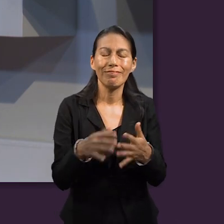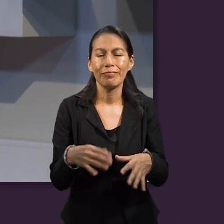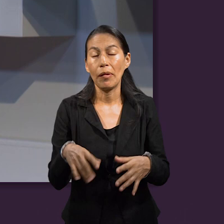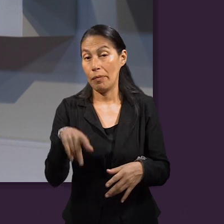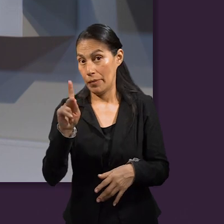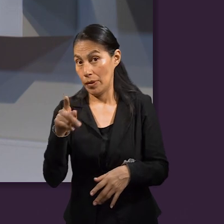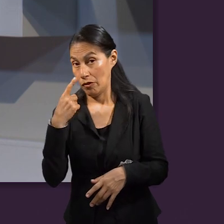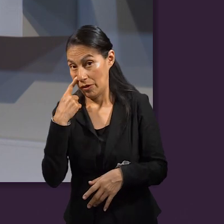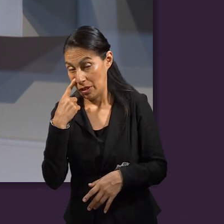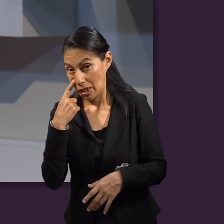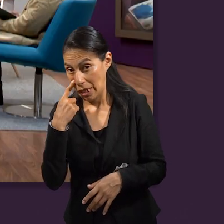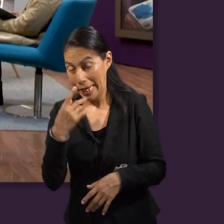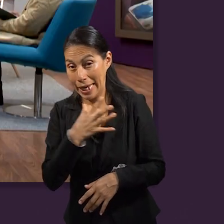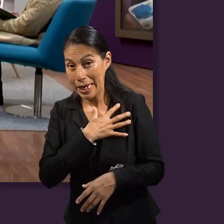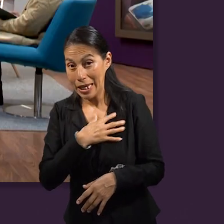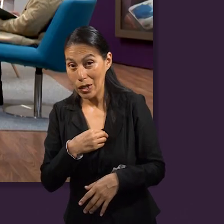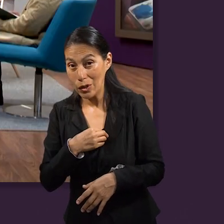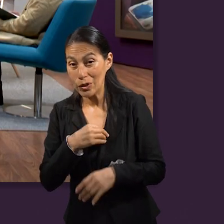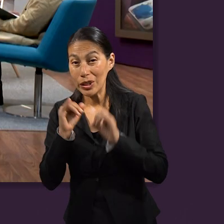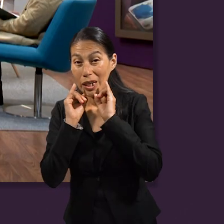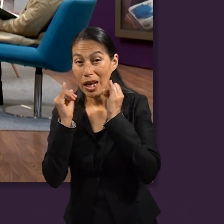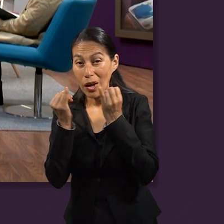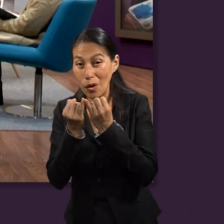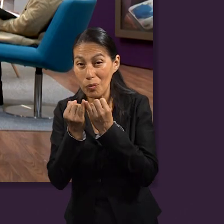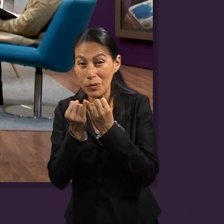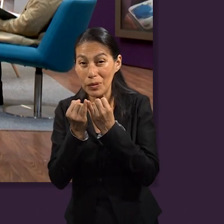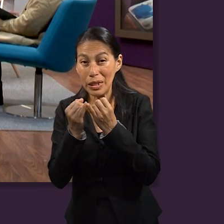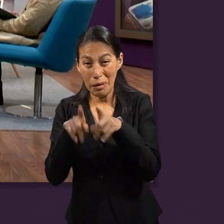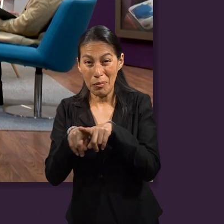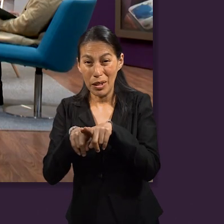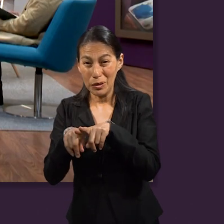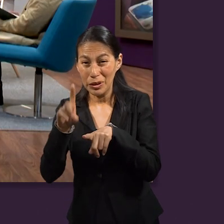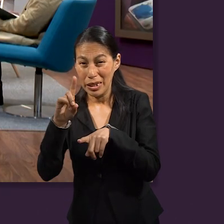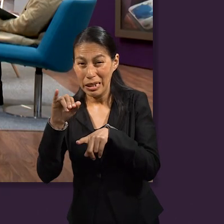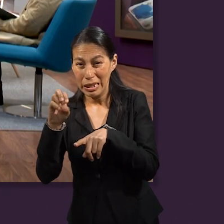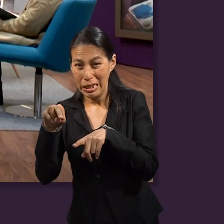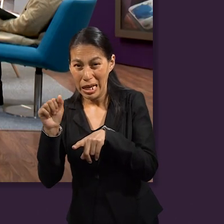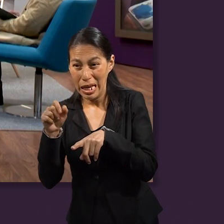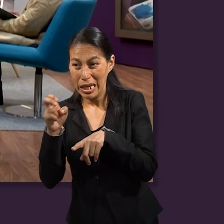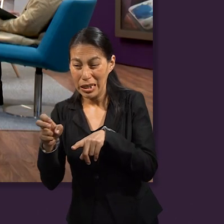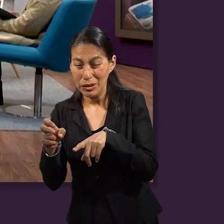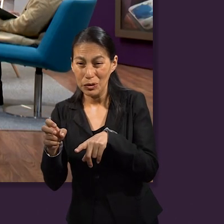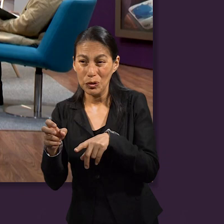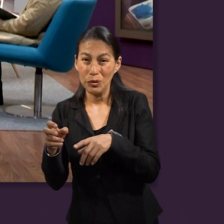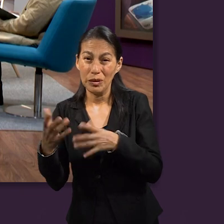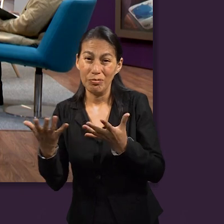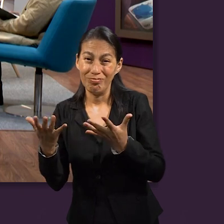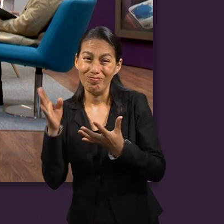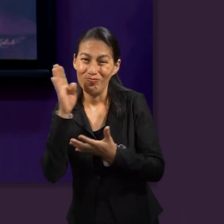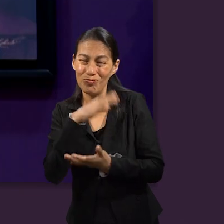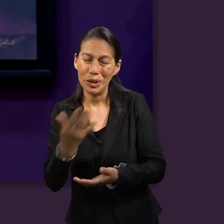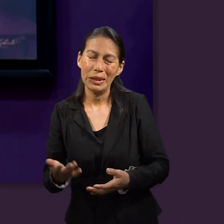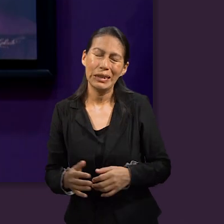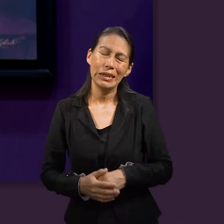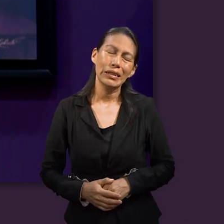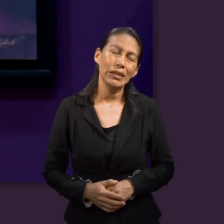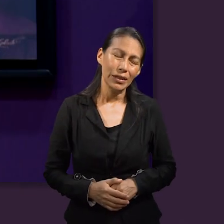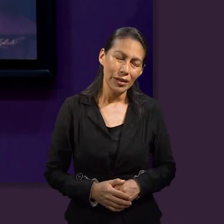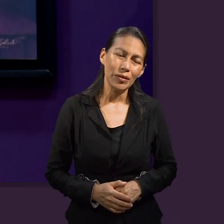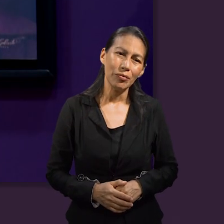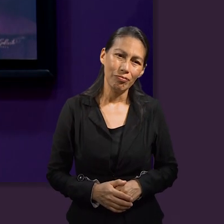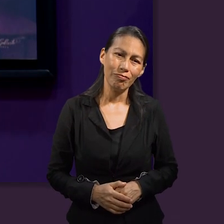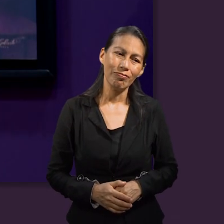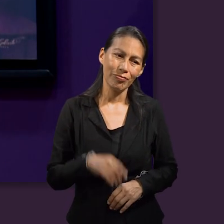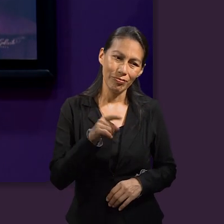causó dolor a jacob y es precisamente la actitud de sus hijos en la historia